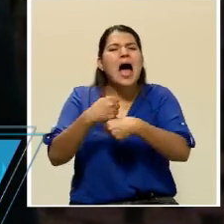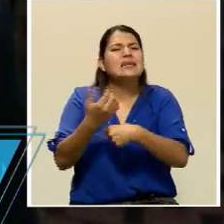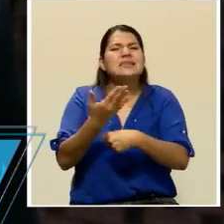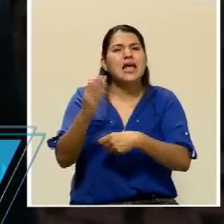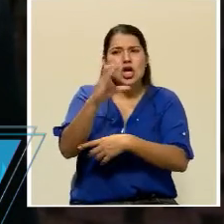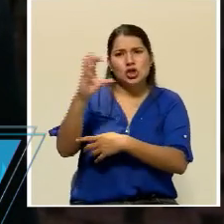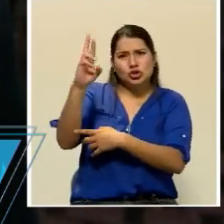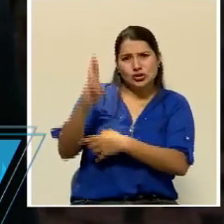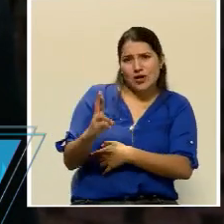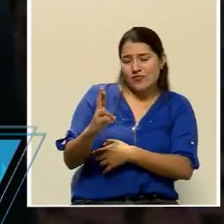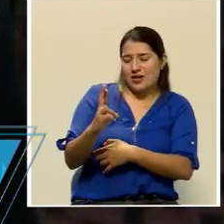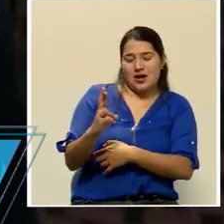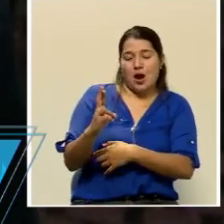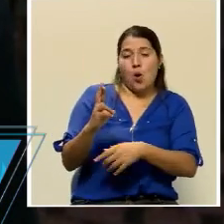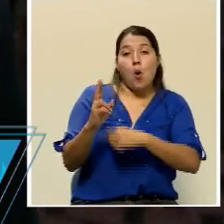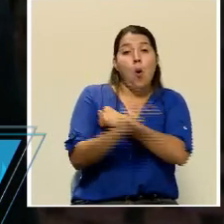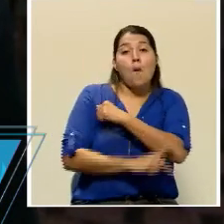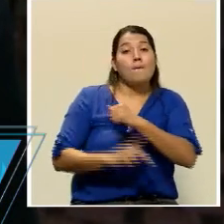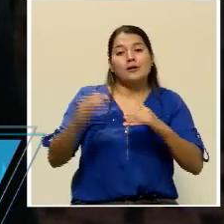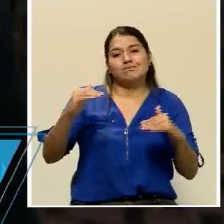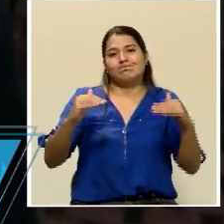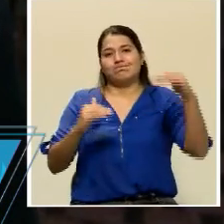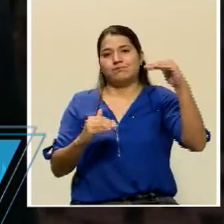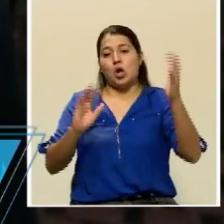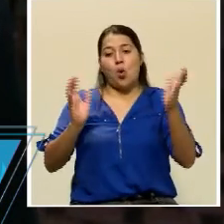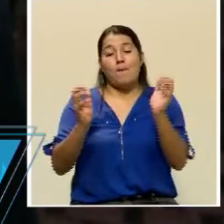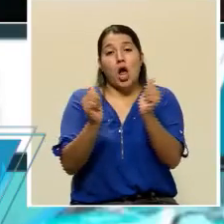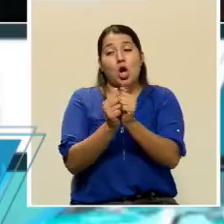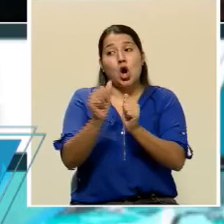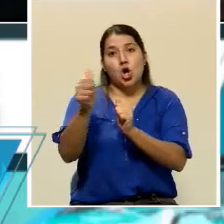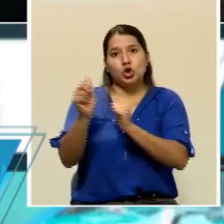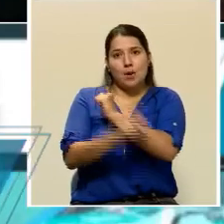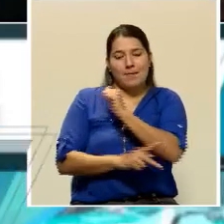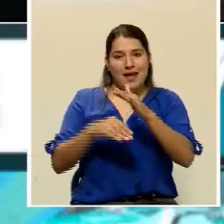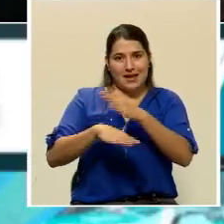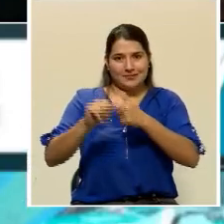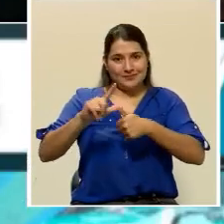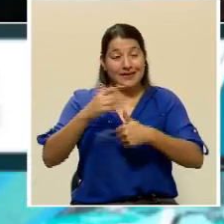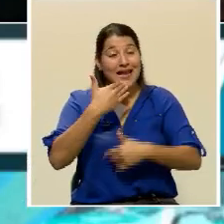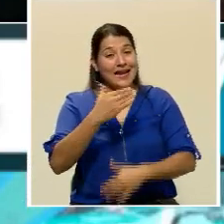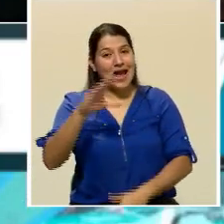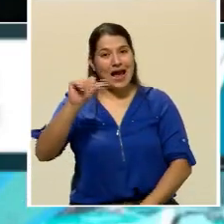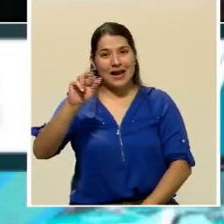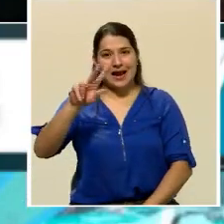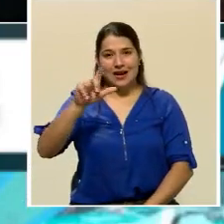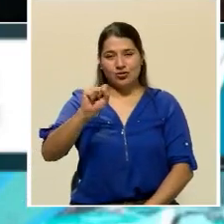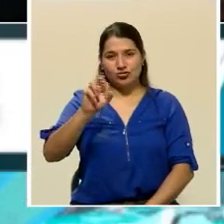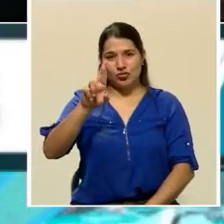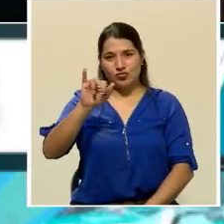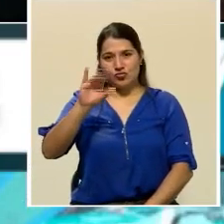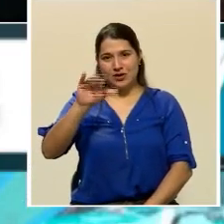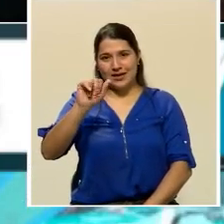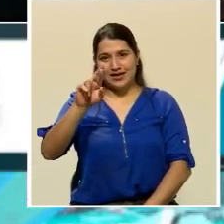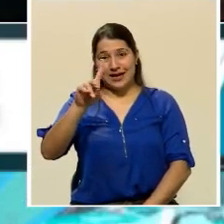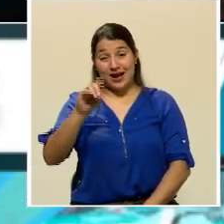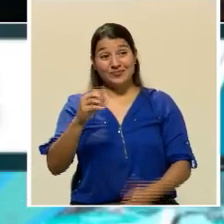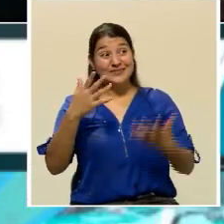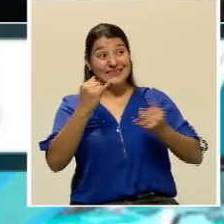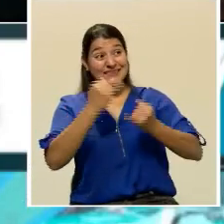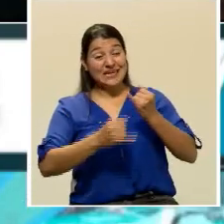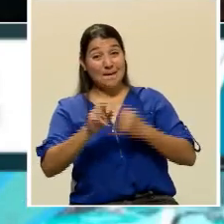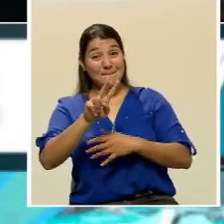entre nosotros y otros países de América Latina. Muchísimas gracias, don Carlos Ricardo. Aunque parezca mentira, se nos fueron